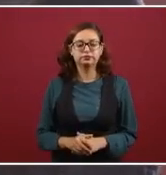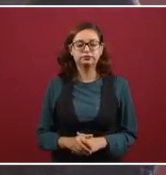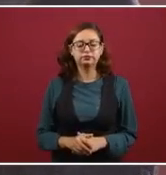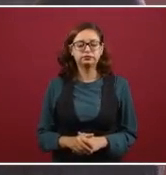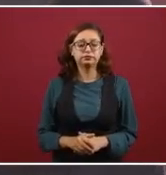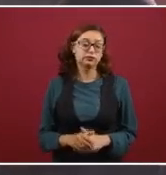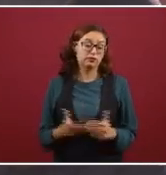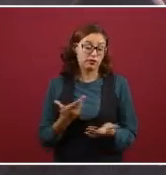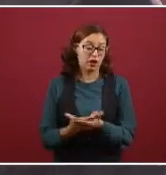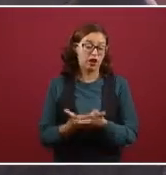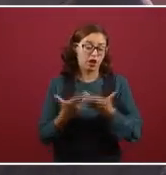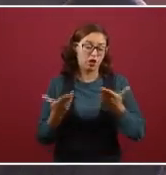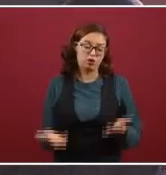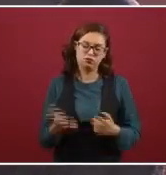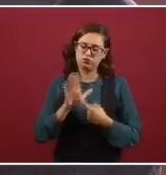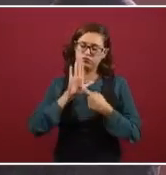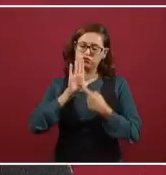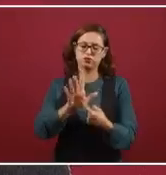ya